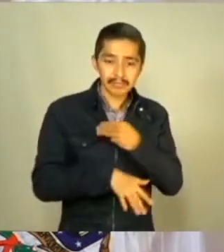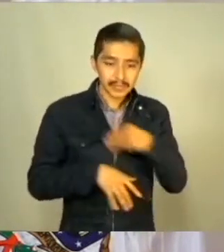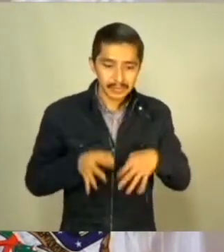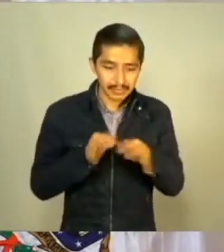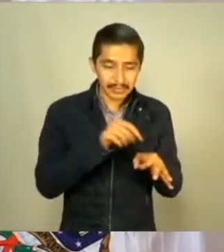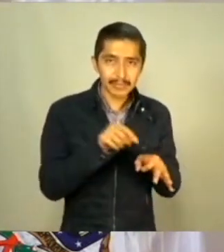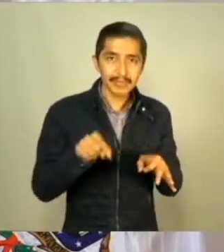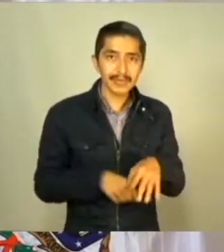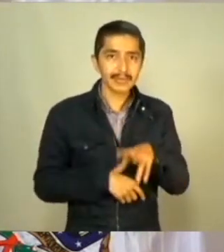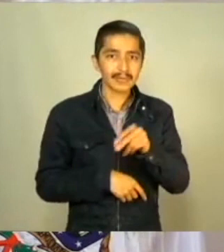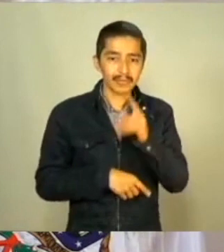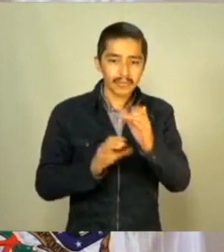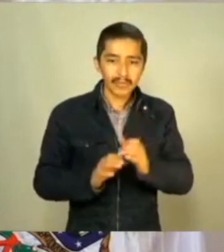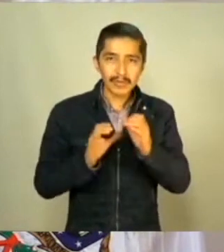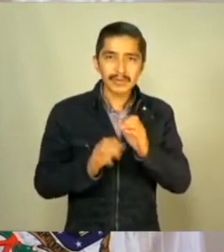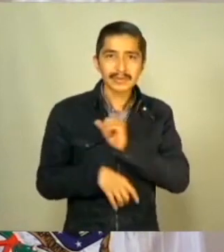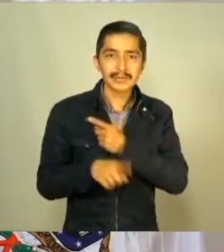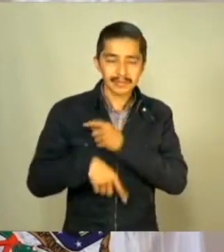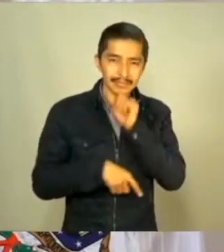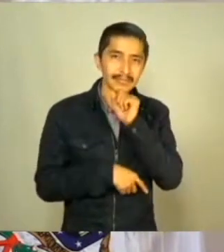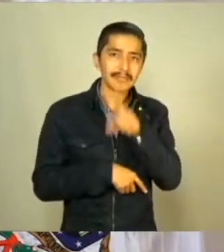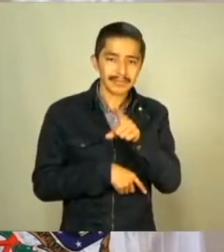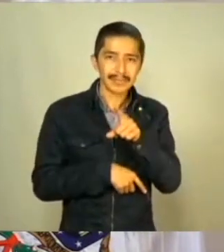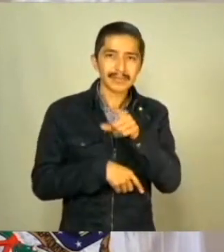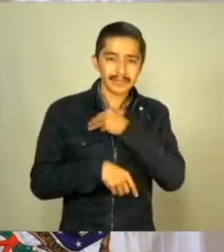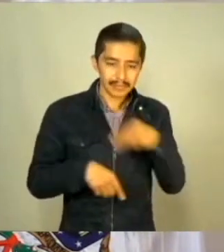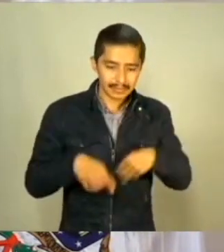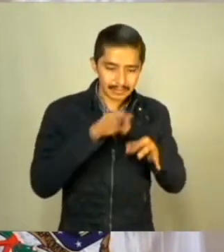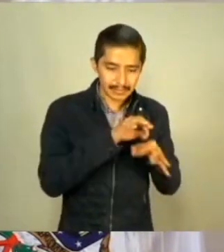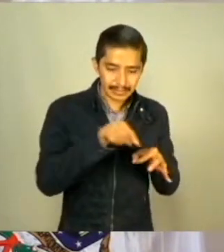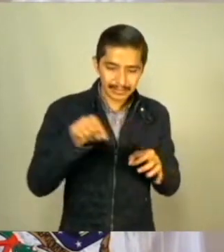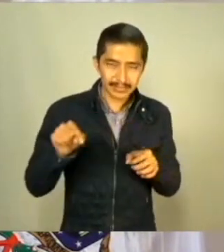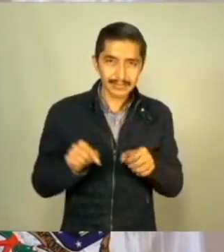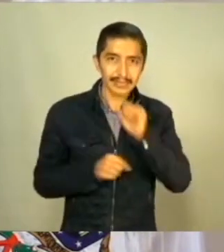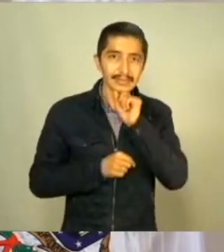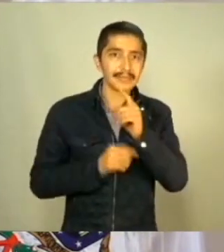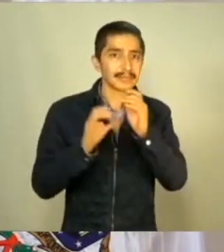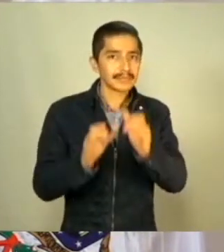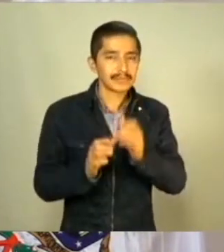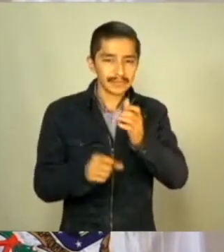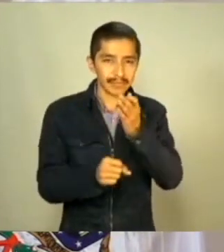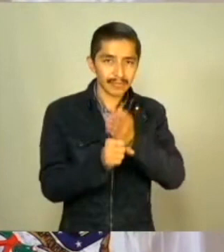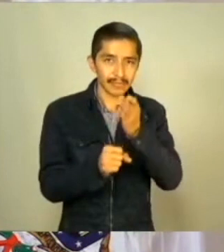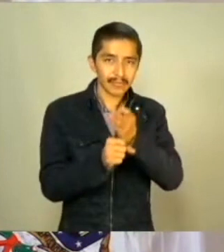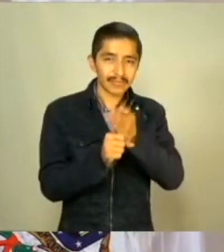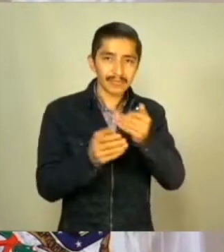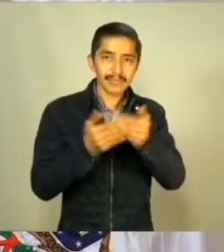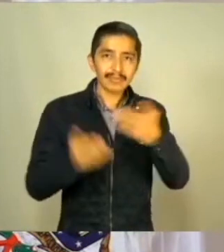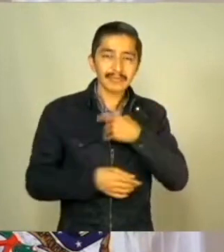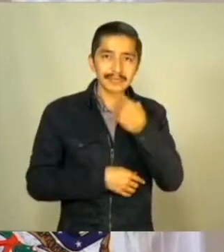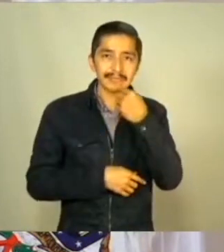a las medidas sanitarias el resto de los municipios por eso el día de hoy quiero dejar con este mensaje